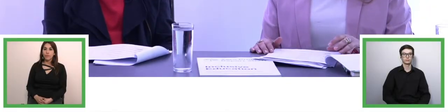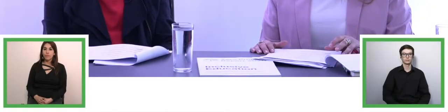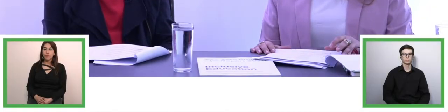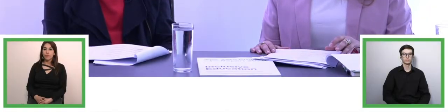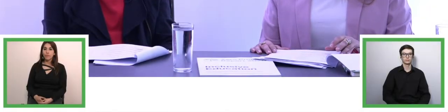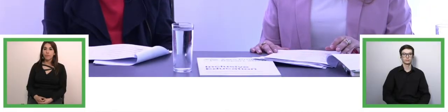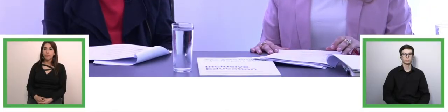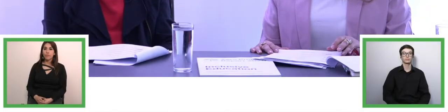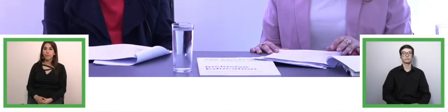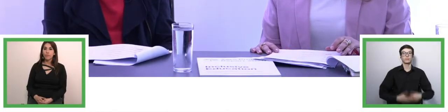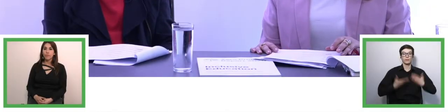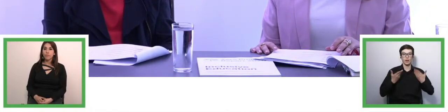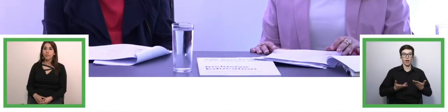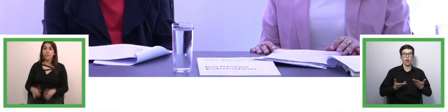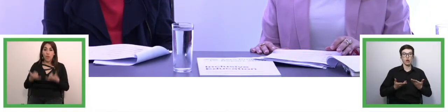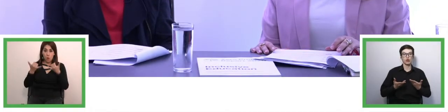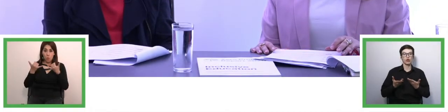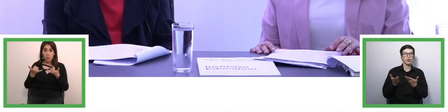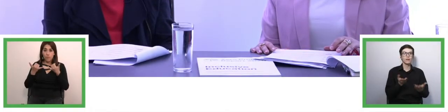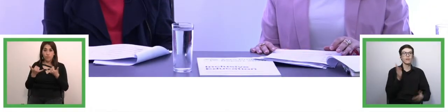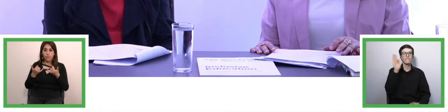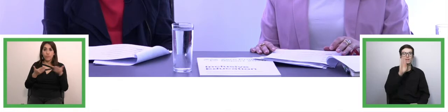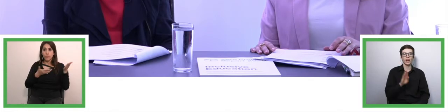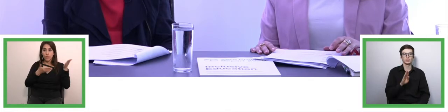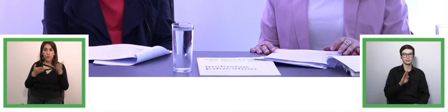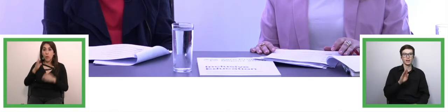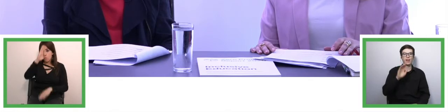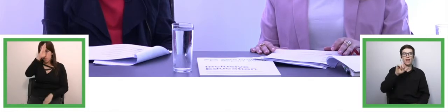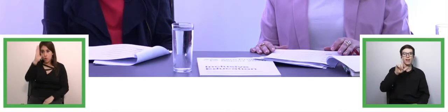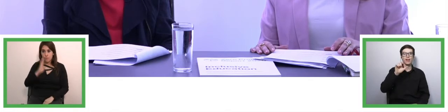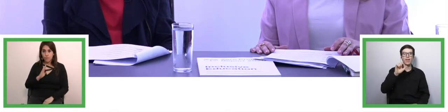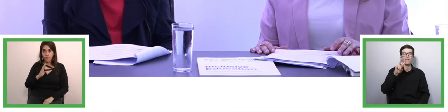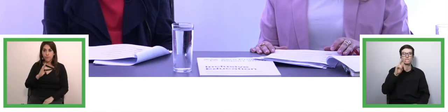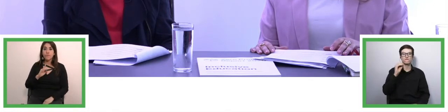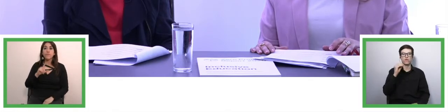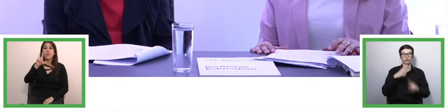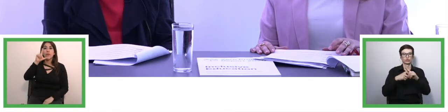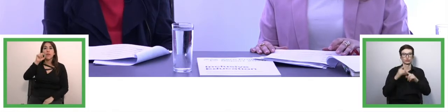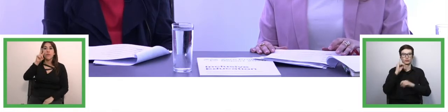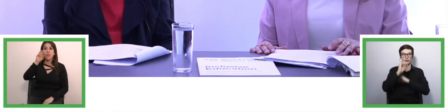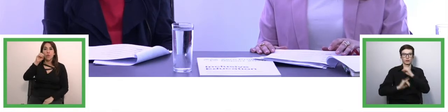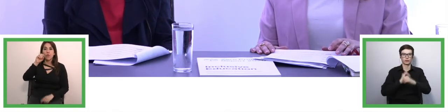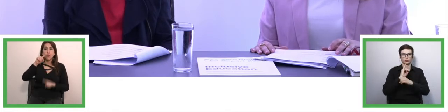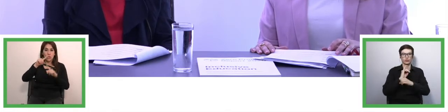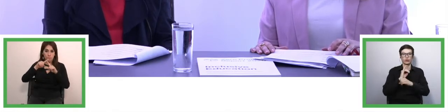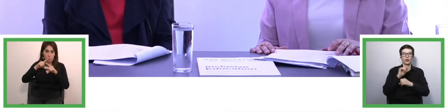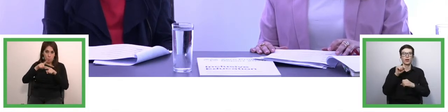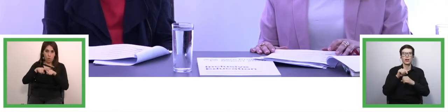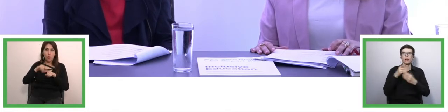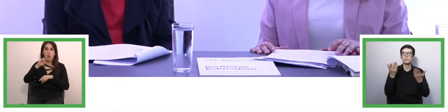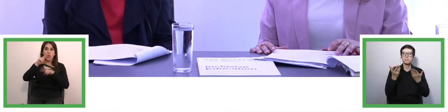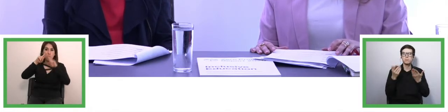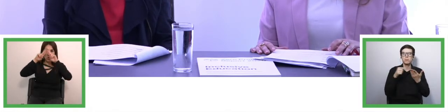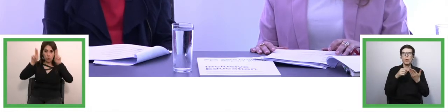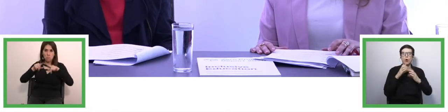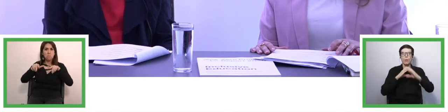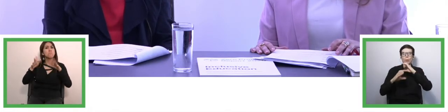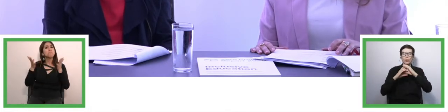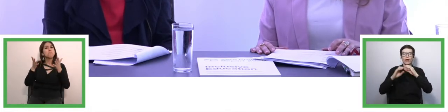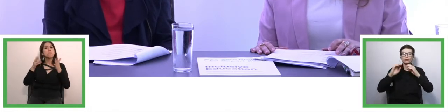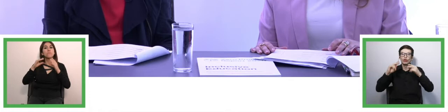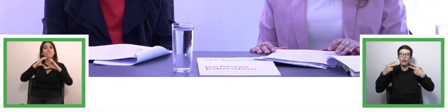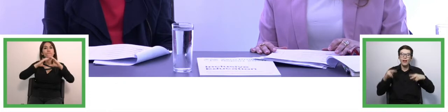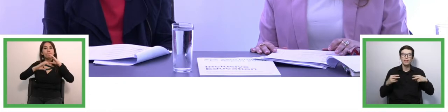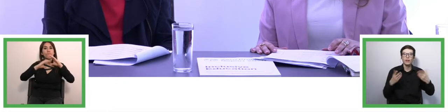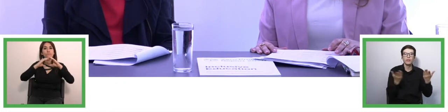Y ahora vamos a Brasil, Libox International, plataforma de comunicación alternativa para personas con